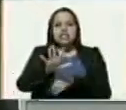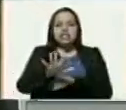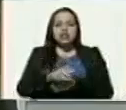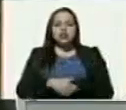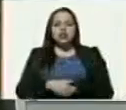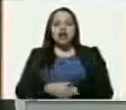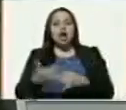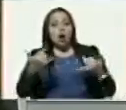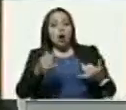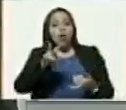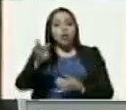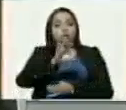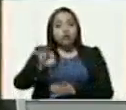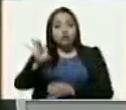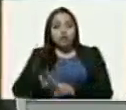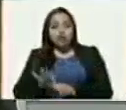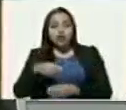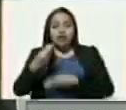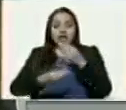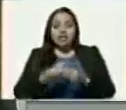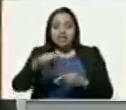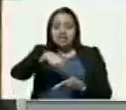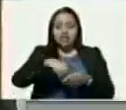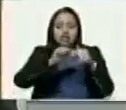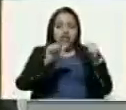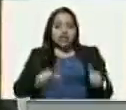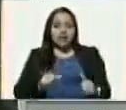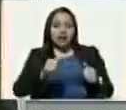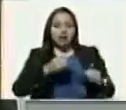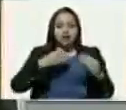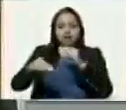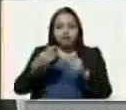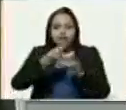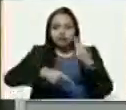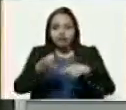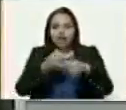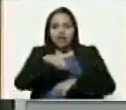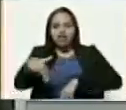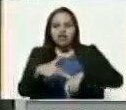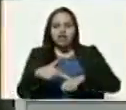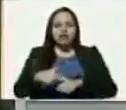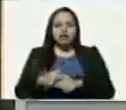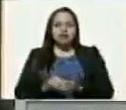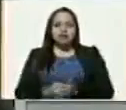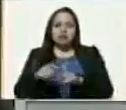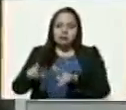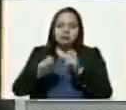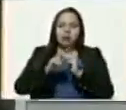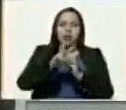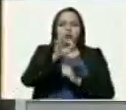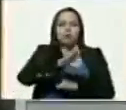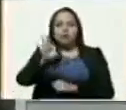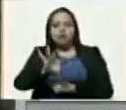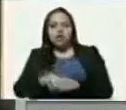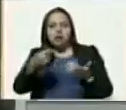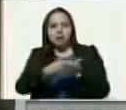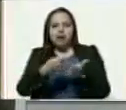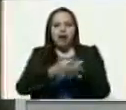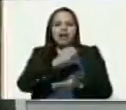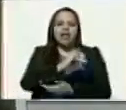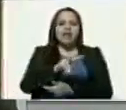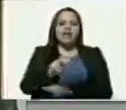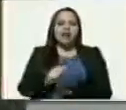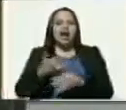las operaciones que se daban dentro del sistema financiero nacional. Se pechaba en un 2%. La realidad económica